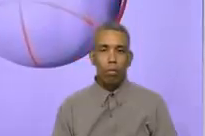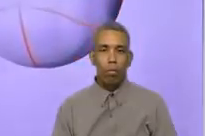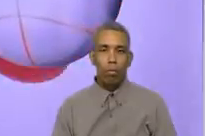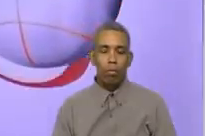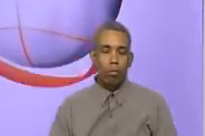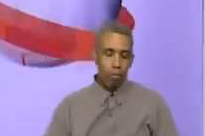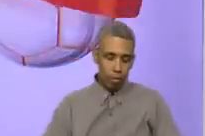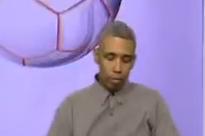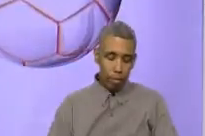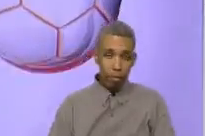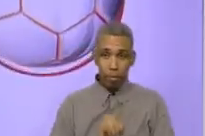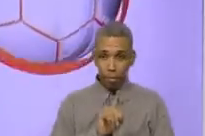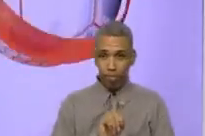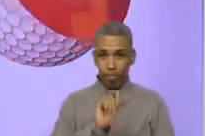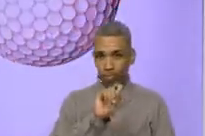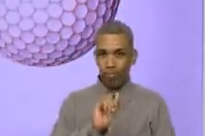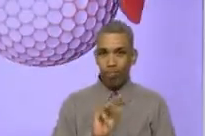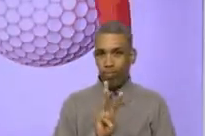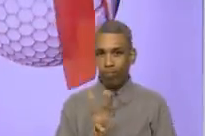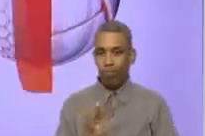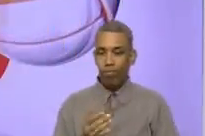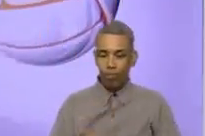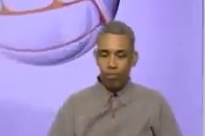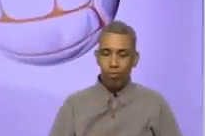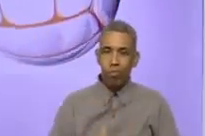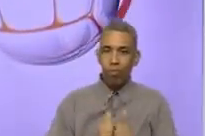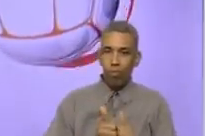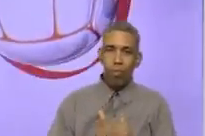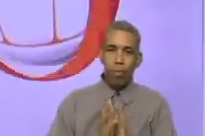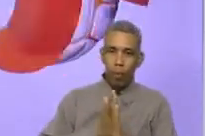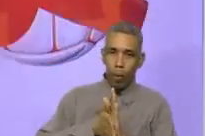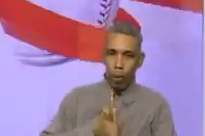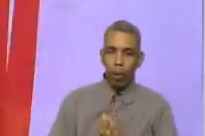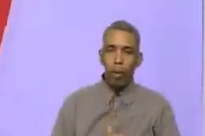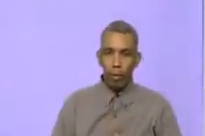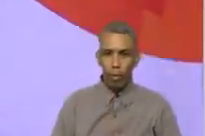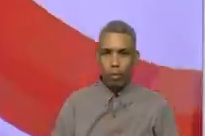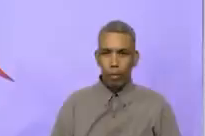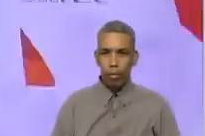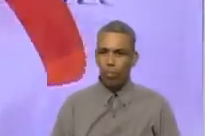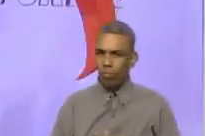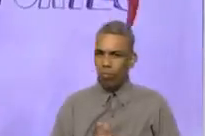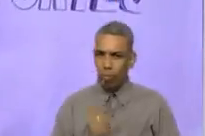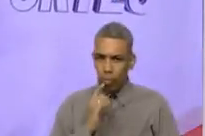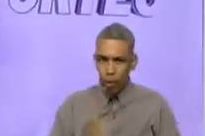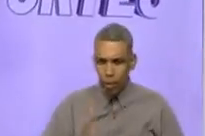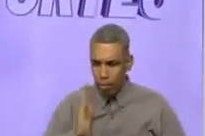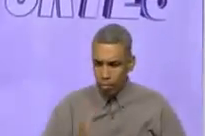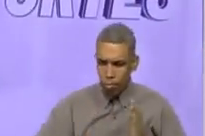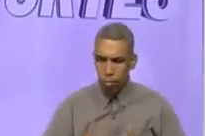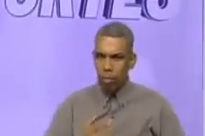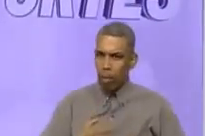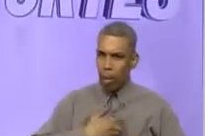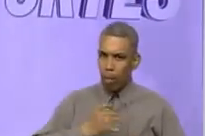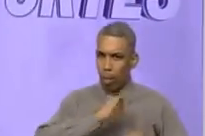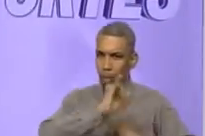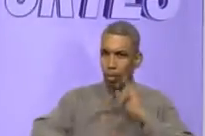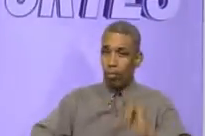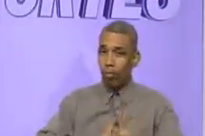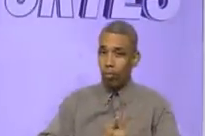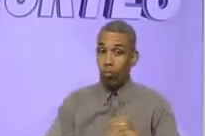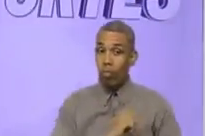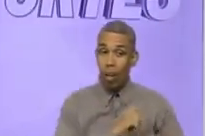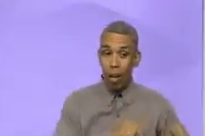6:33 y a esta hora continuamos con información deportiva. La ciudad tendrá participación en torneo internacional de atletismo gracias a la preparación que adelanta